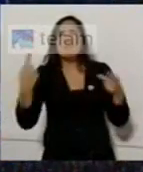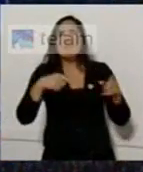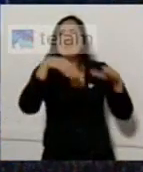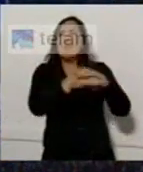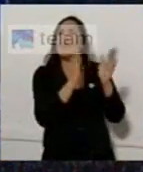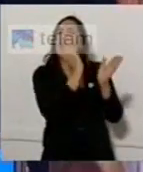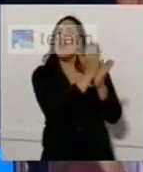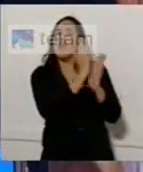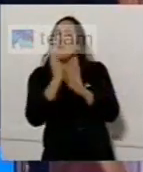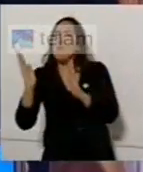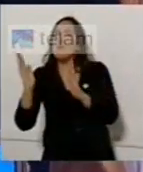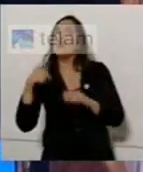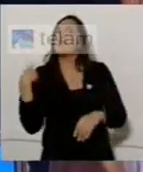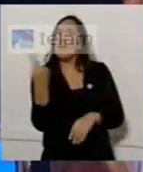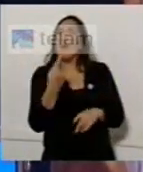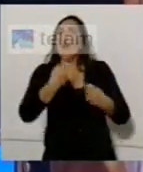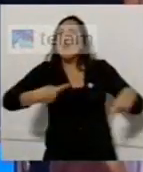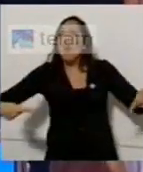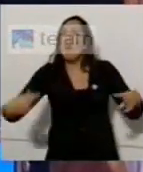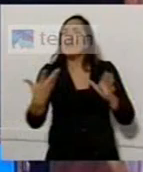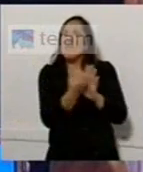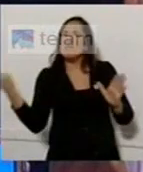para ver con las cosas que se quedaron